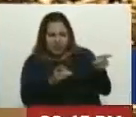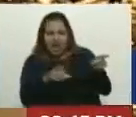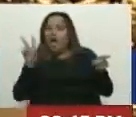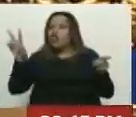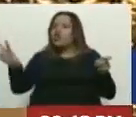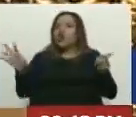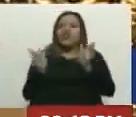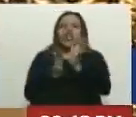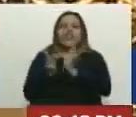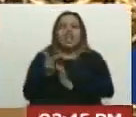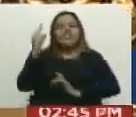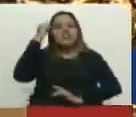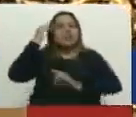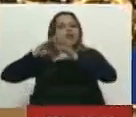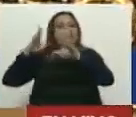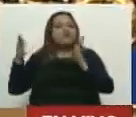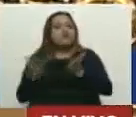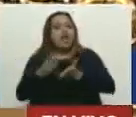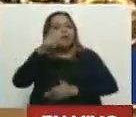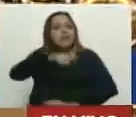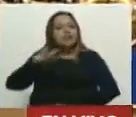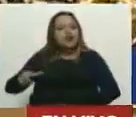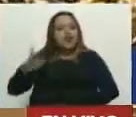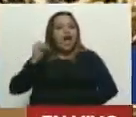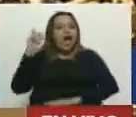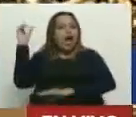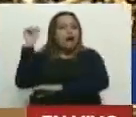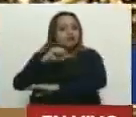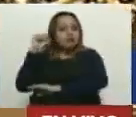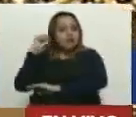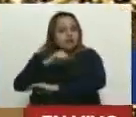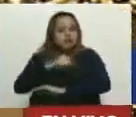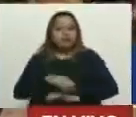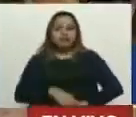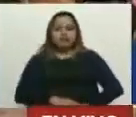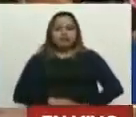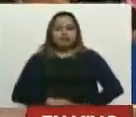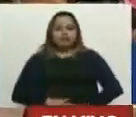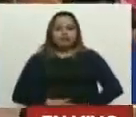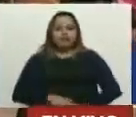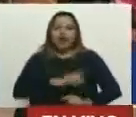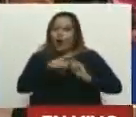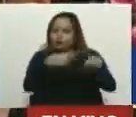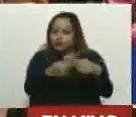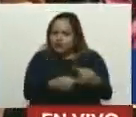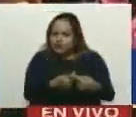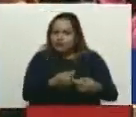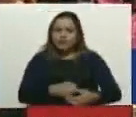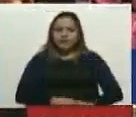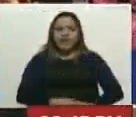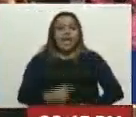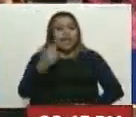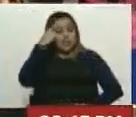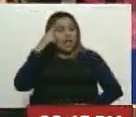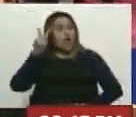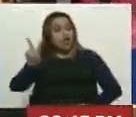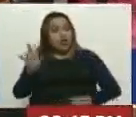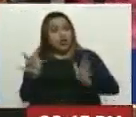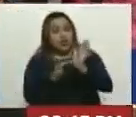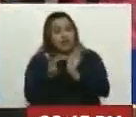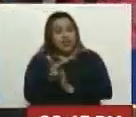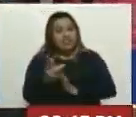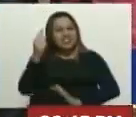2 de abril, el Día Mundial de las Personas con Trastorno del Espectro Autista. En consecuencia, si el día 2 de abril es